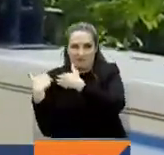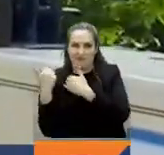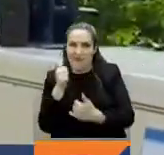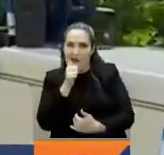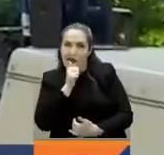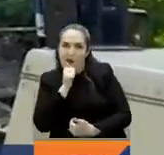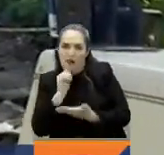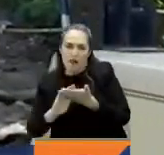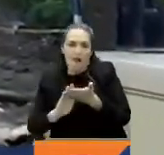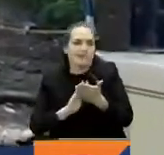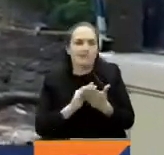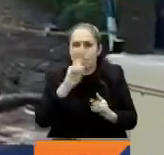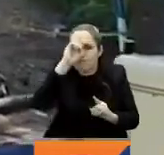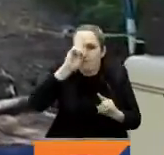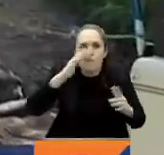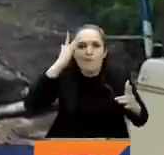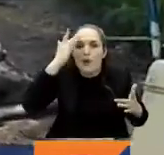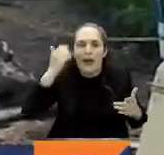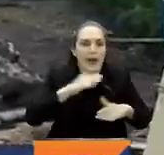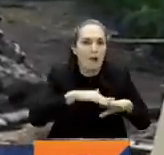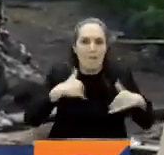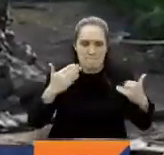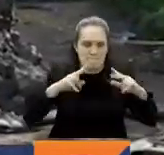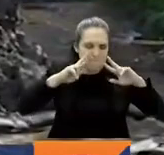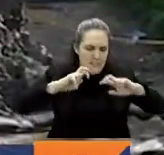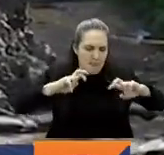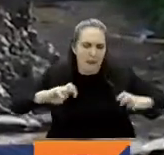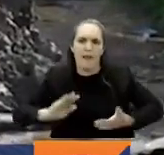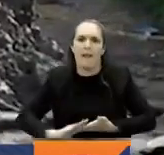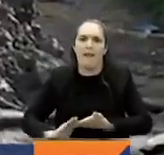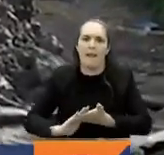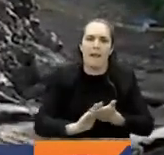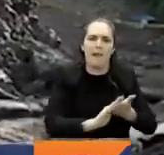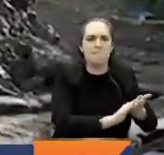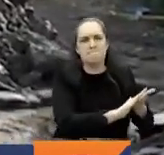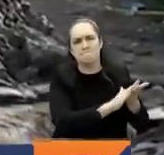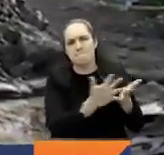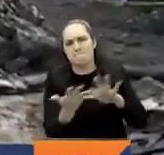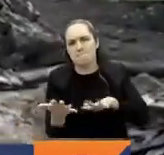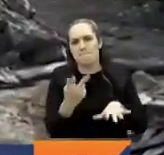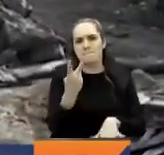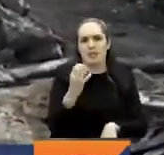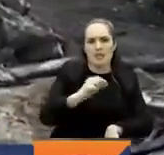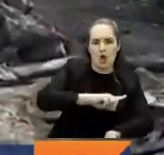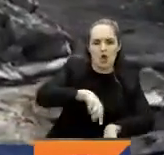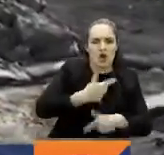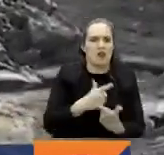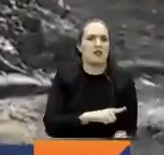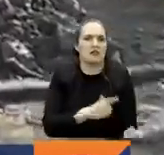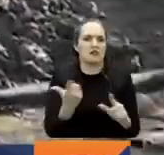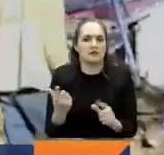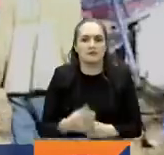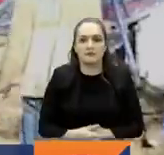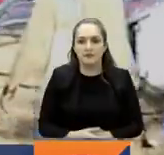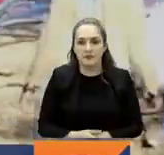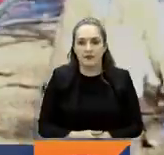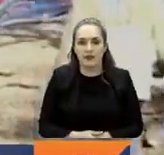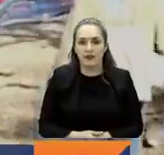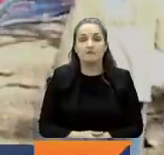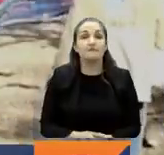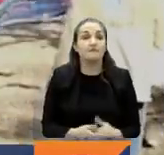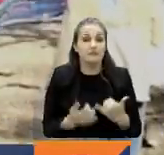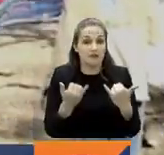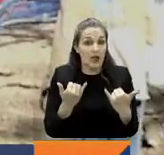que se desconoce la causa del daño, pero que se adelantan trabajos que durarán cerca de 20 horas. En estos momentos nos